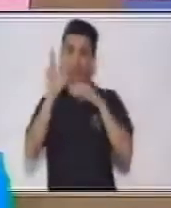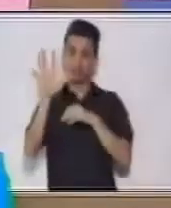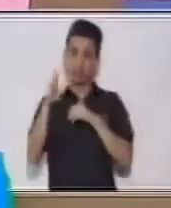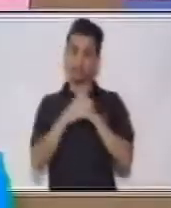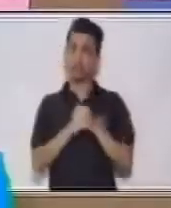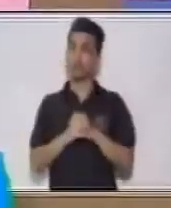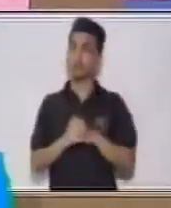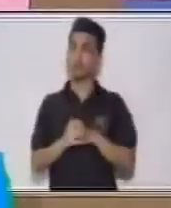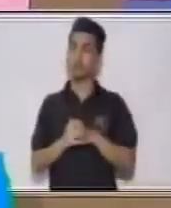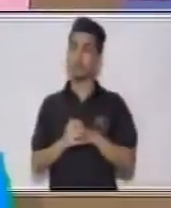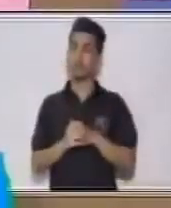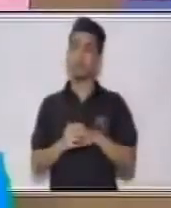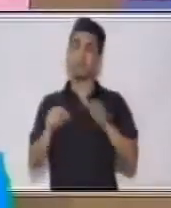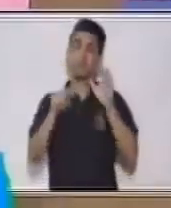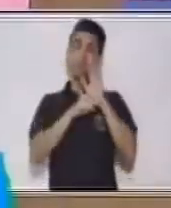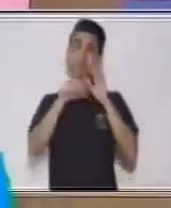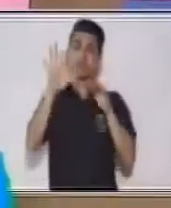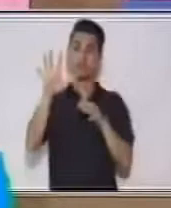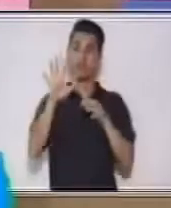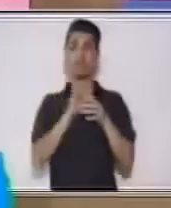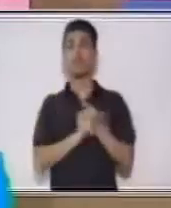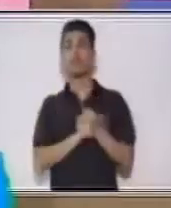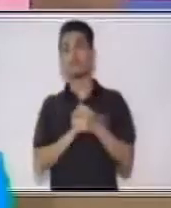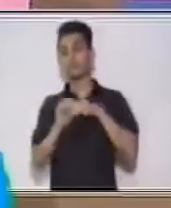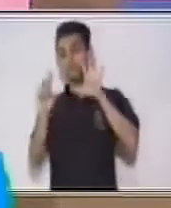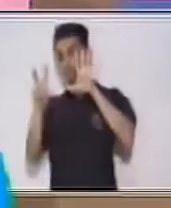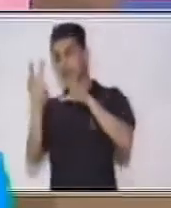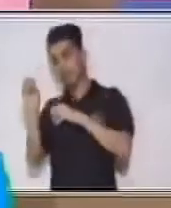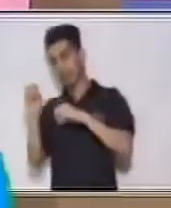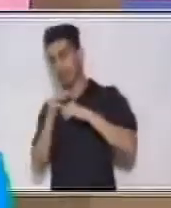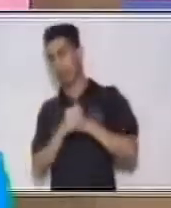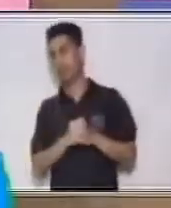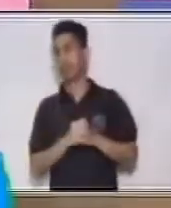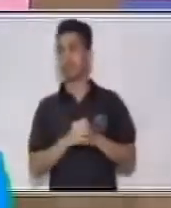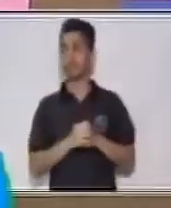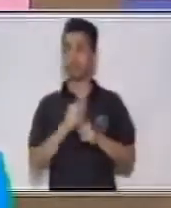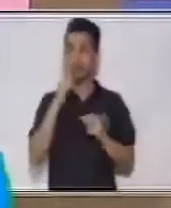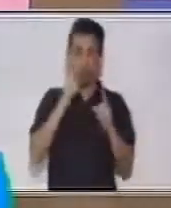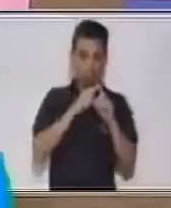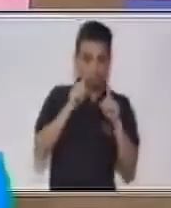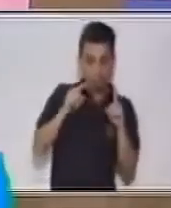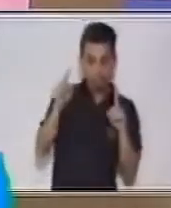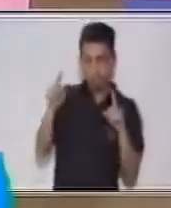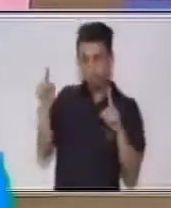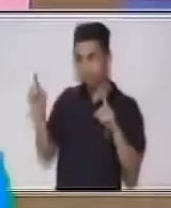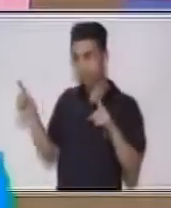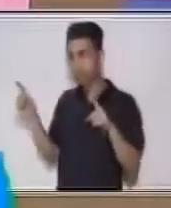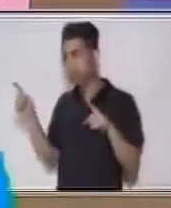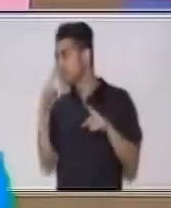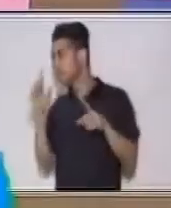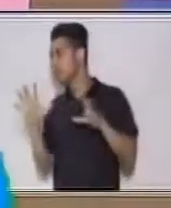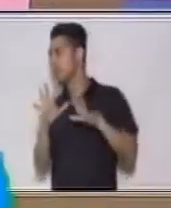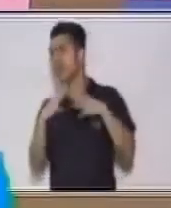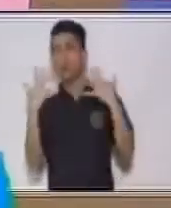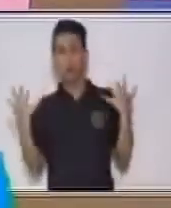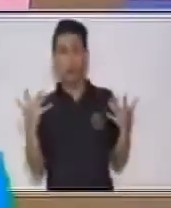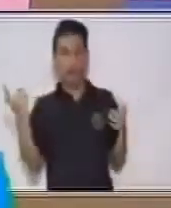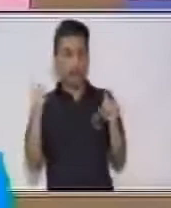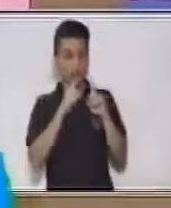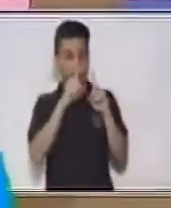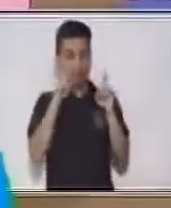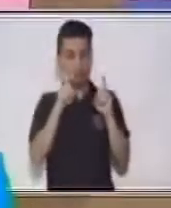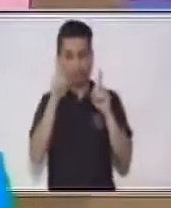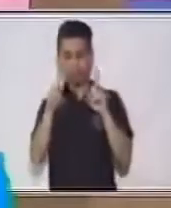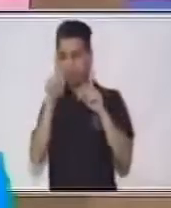75 5 70 cuál era el patrón de es para restar este